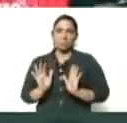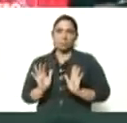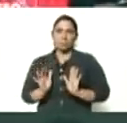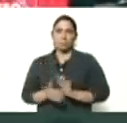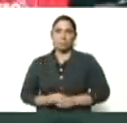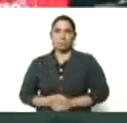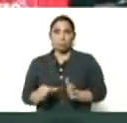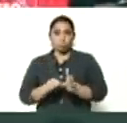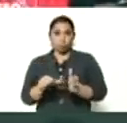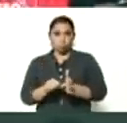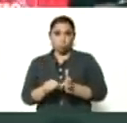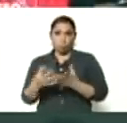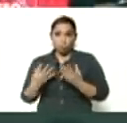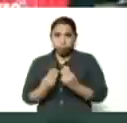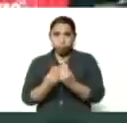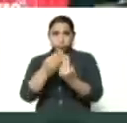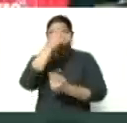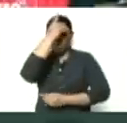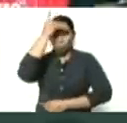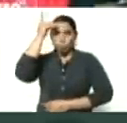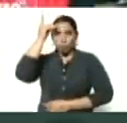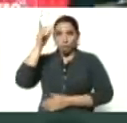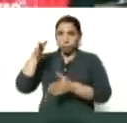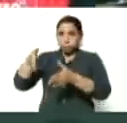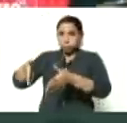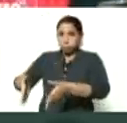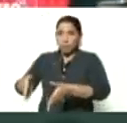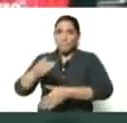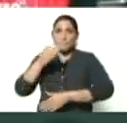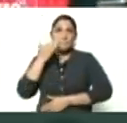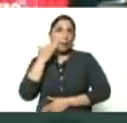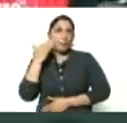donde acompañábamos a Diosdado en el entierro de su querida madre.